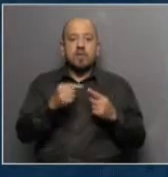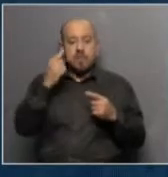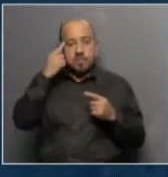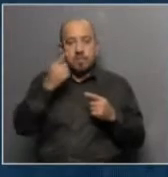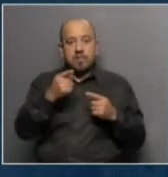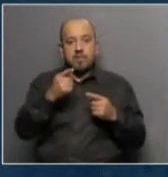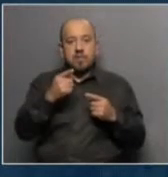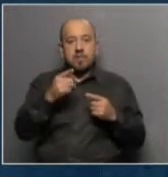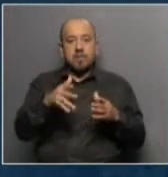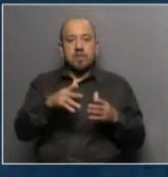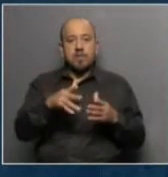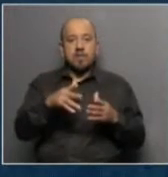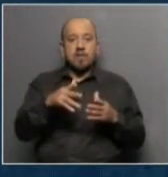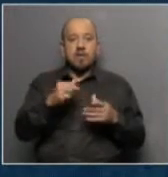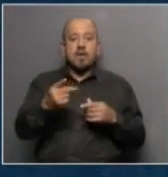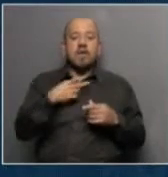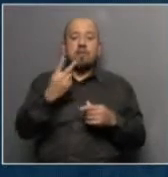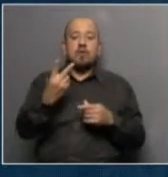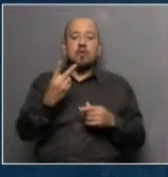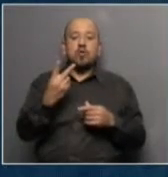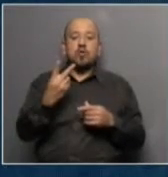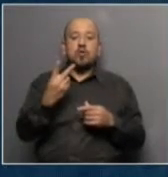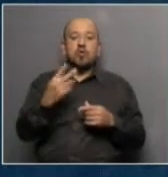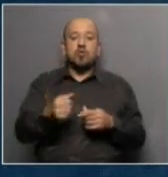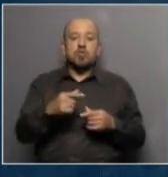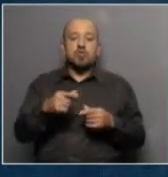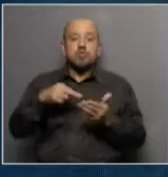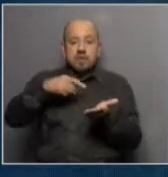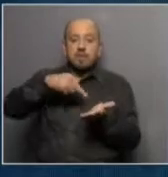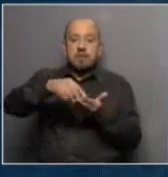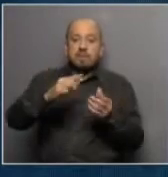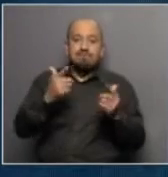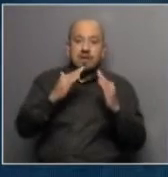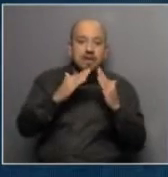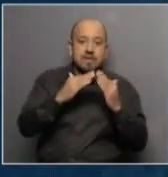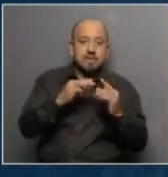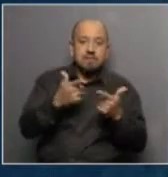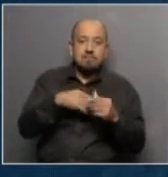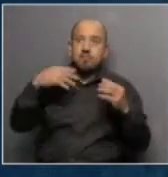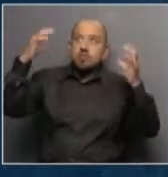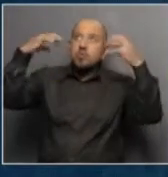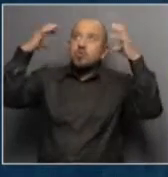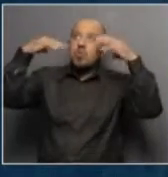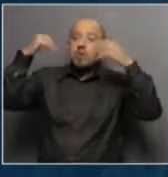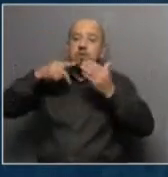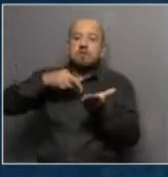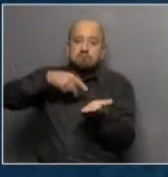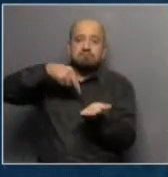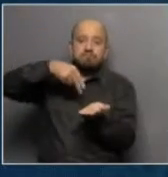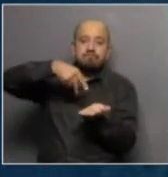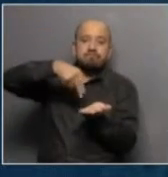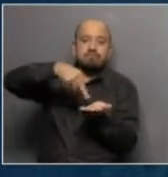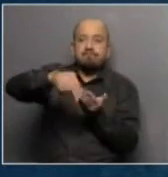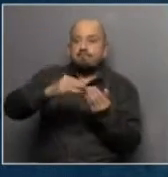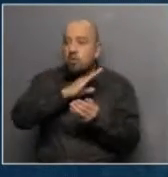cuento. Iban una parejita de sin techo bajo un día lluvioso con sus dos hijos y no tenían dónde